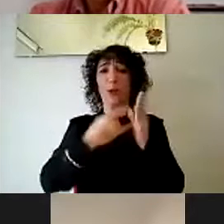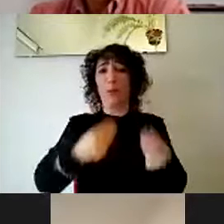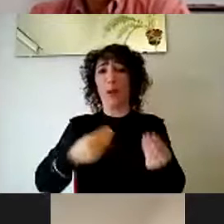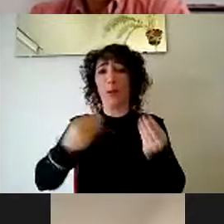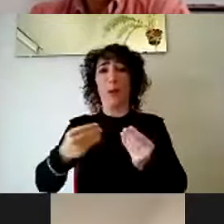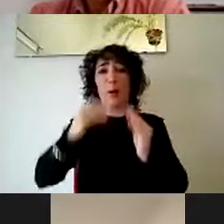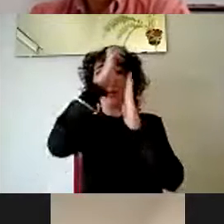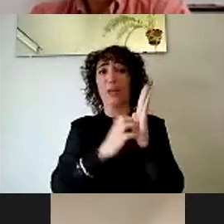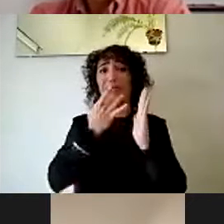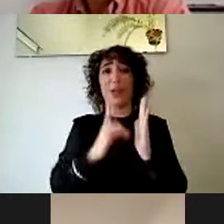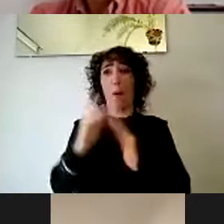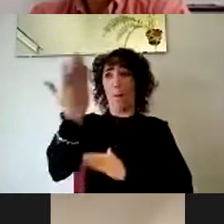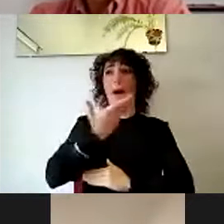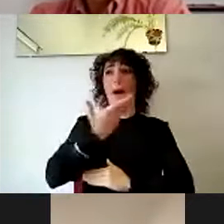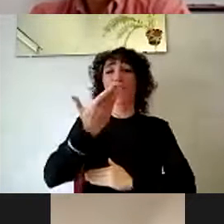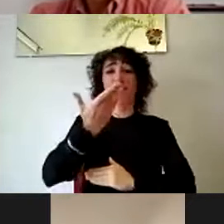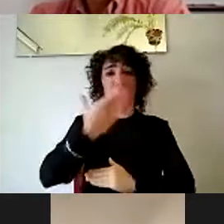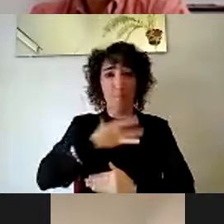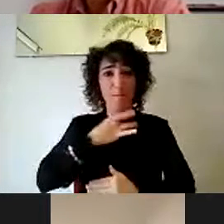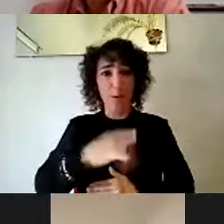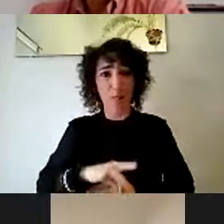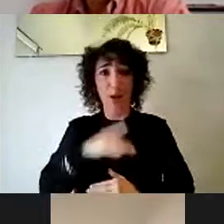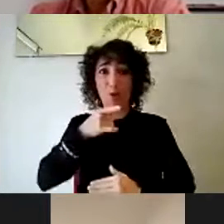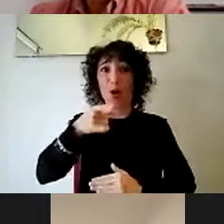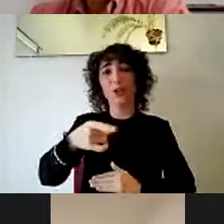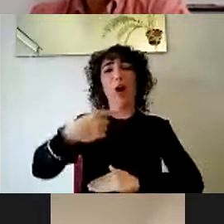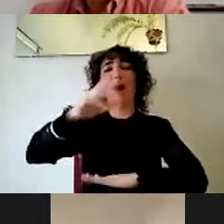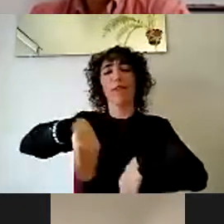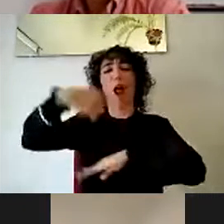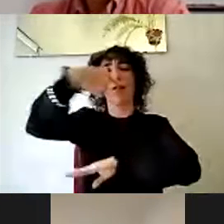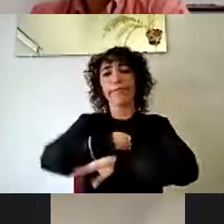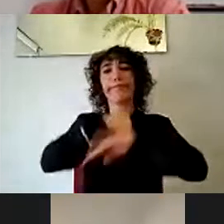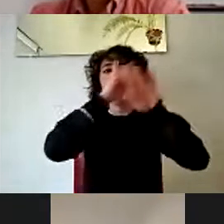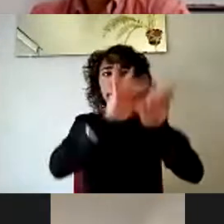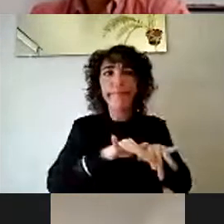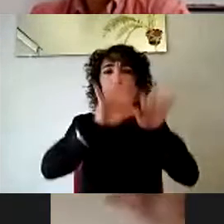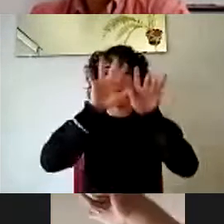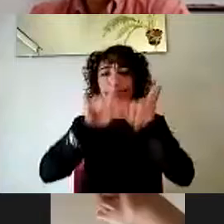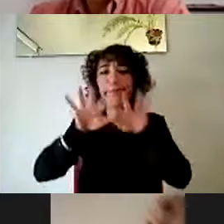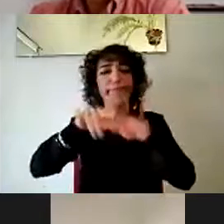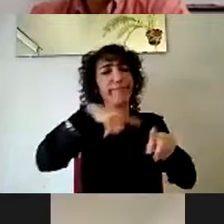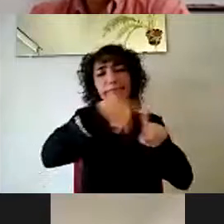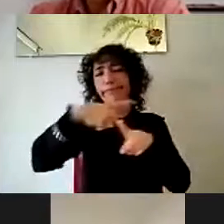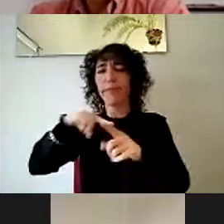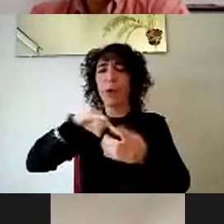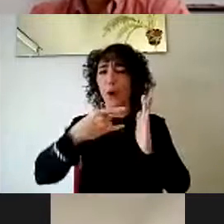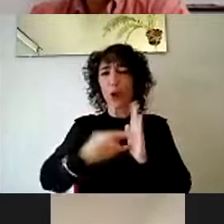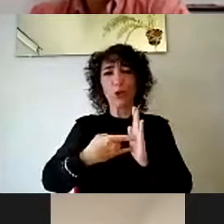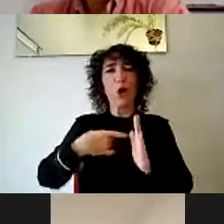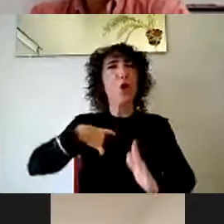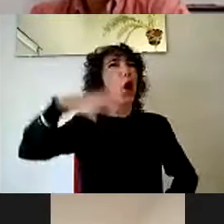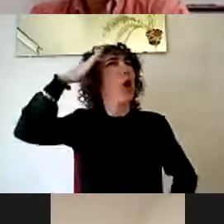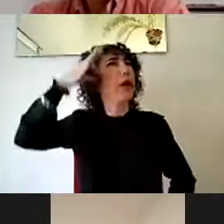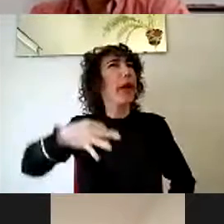penalizados. Y en función de eso, pues nos han obligado a ir redactando los proyectos. Y creo, si mal no recuerdo, que